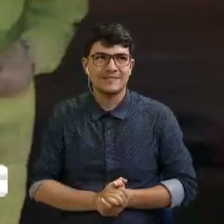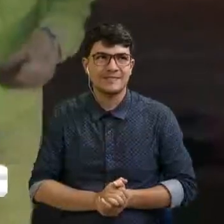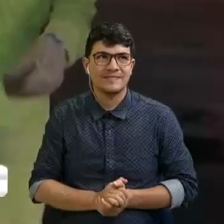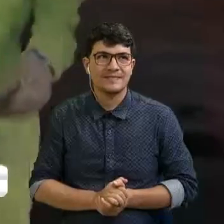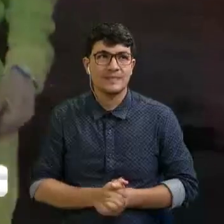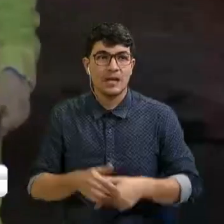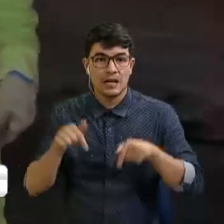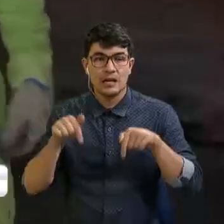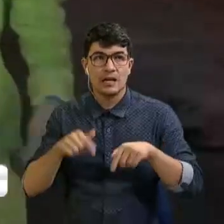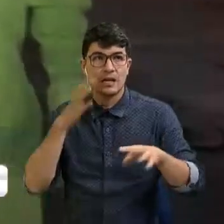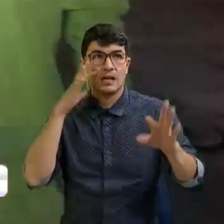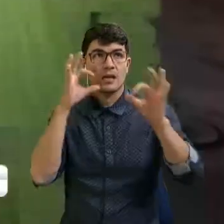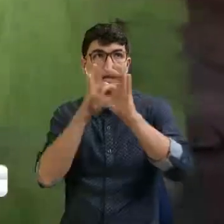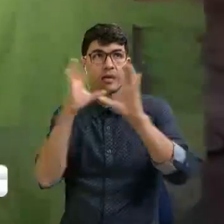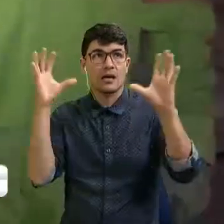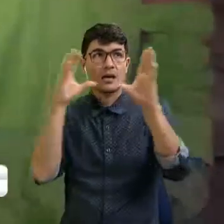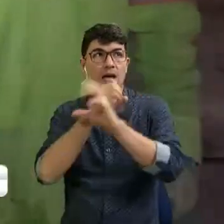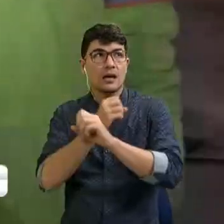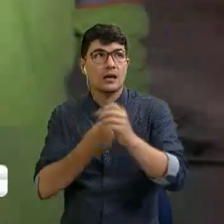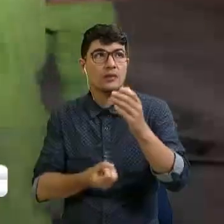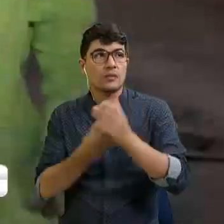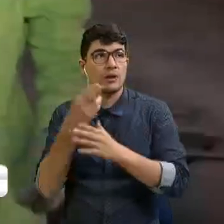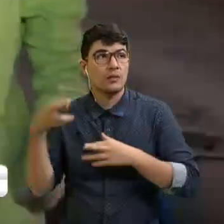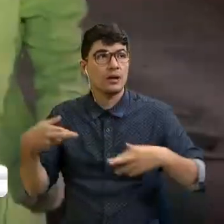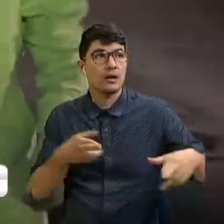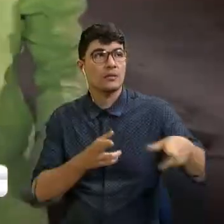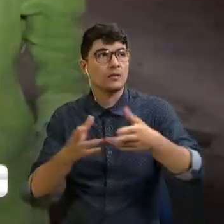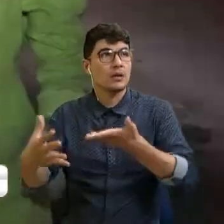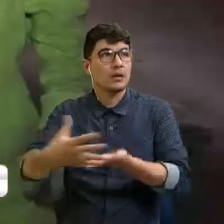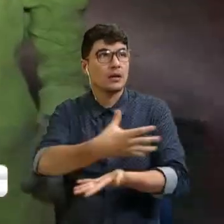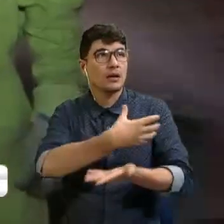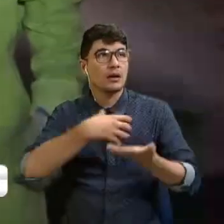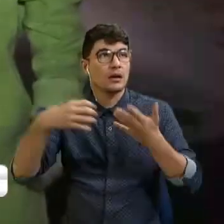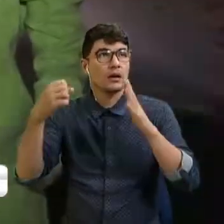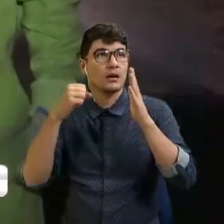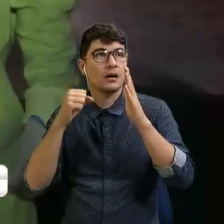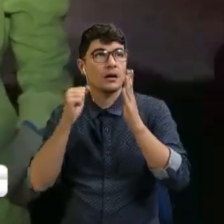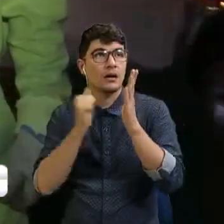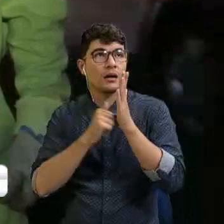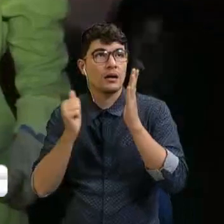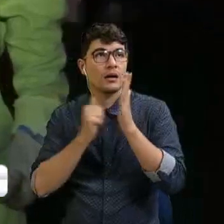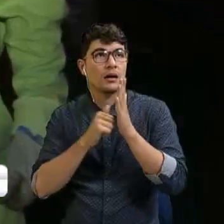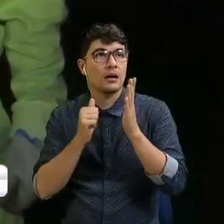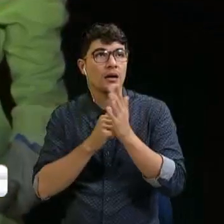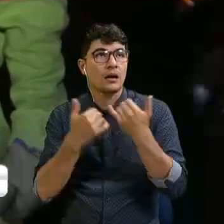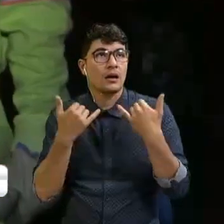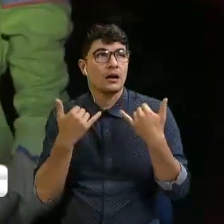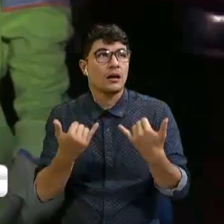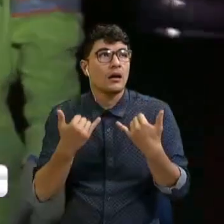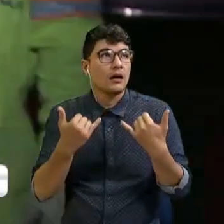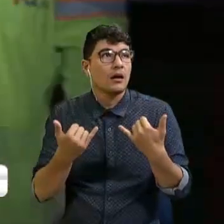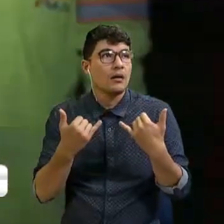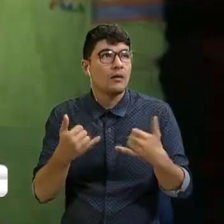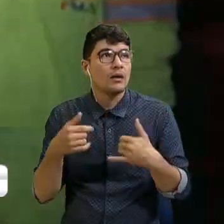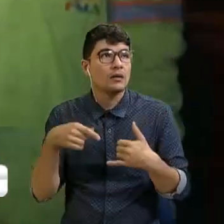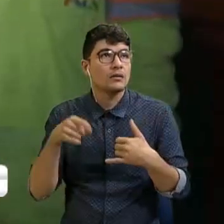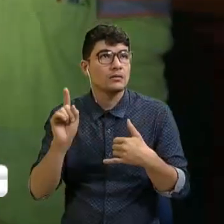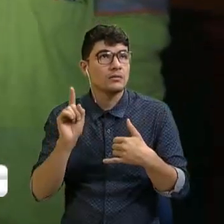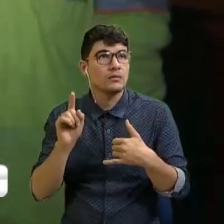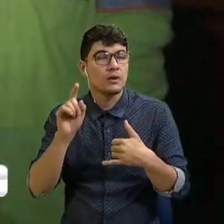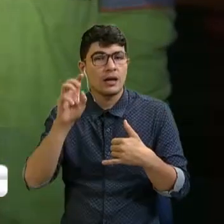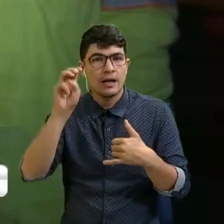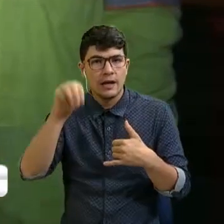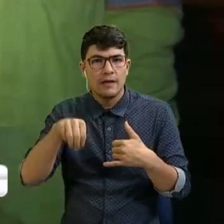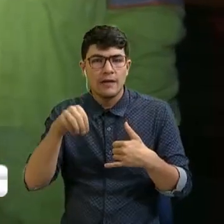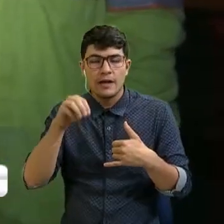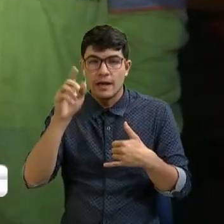el lente nocturno está acompañando la nueva ruta de recolección de residuos sólidos por parte de la empresa municipal de aseo de floridablanca y su operador fm a